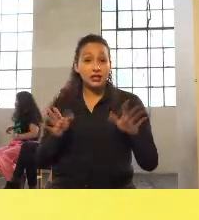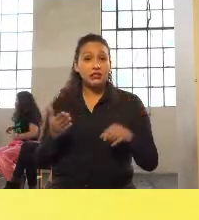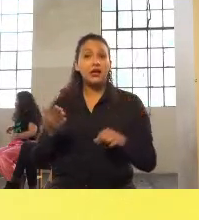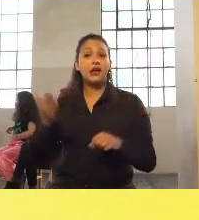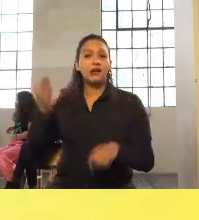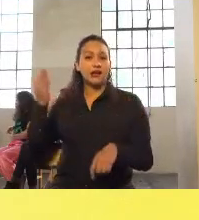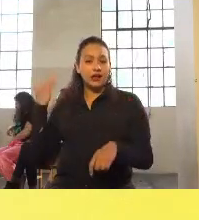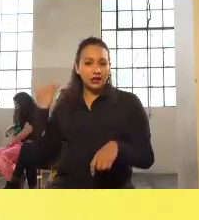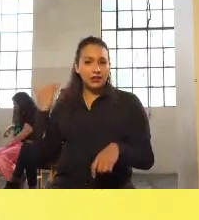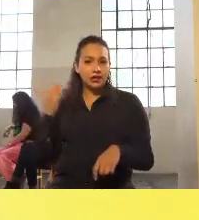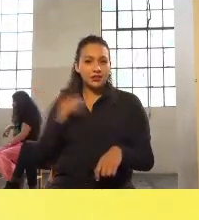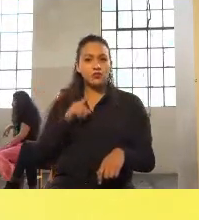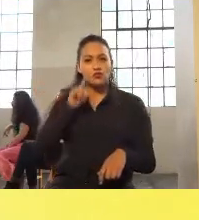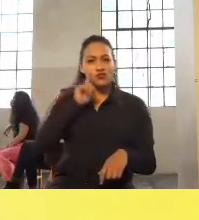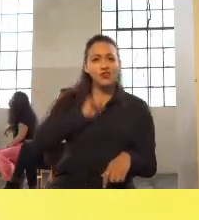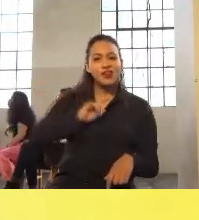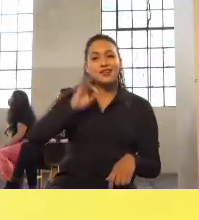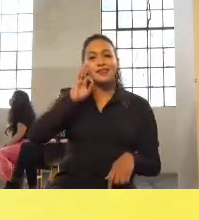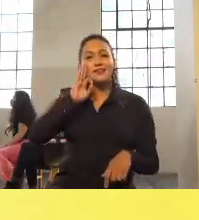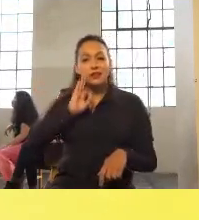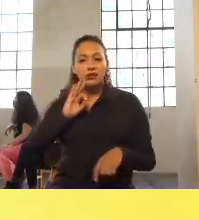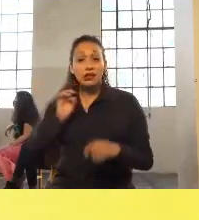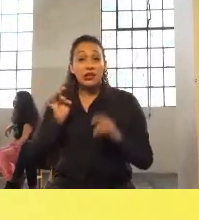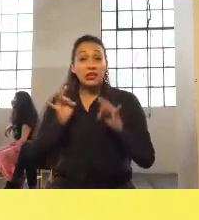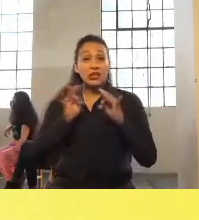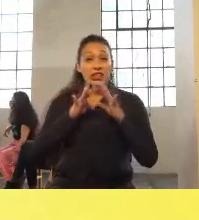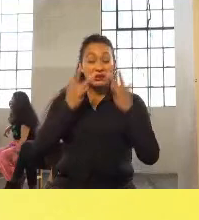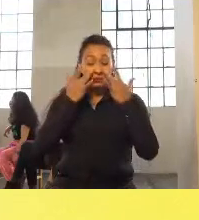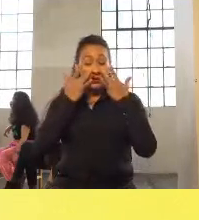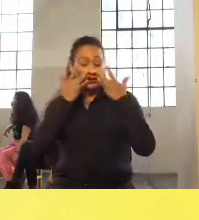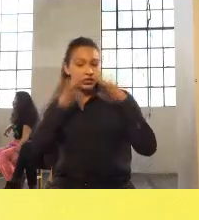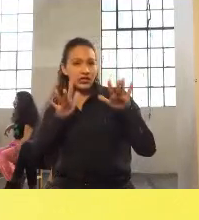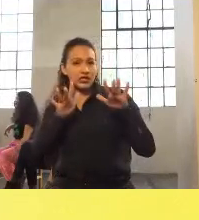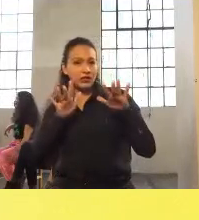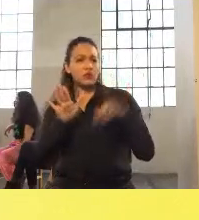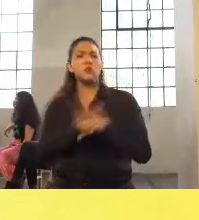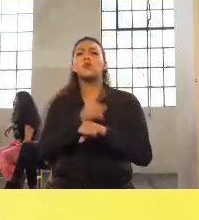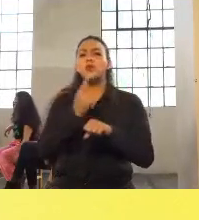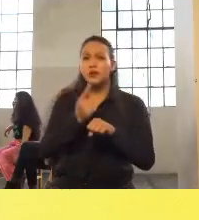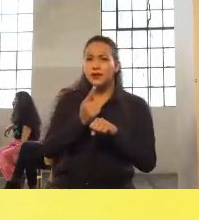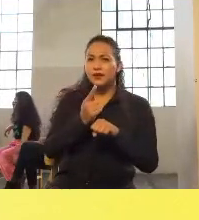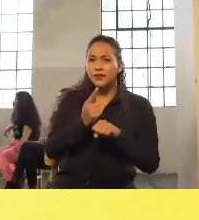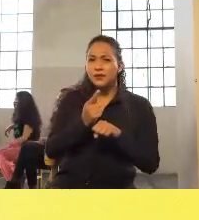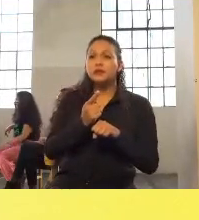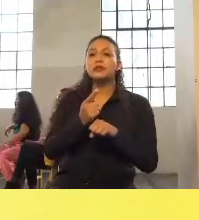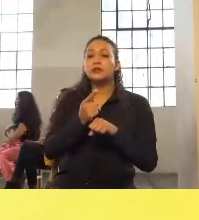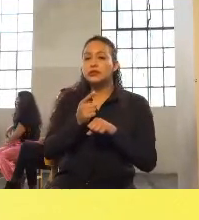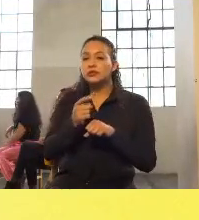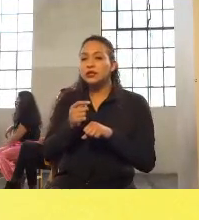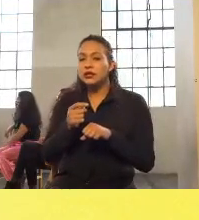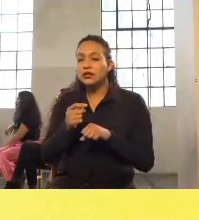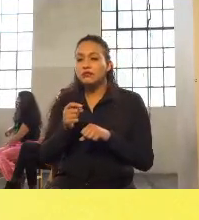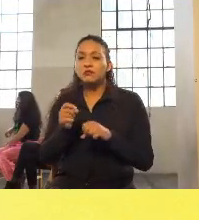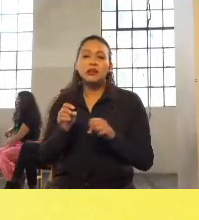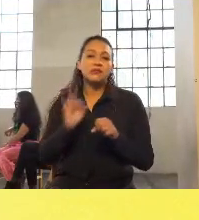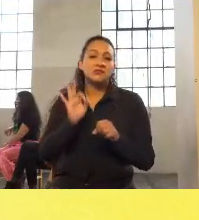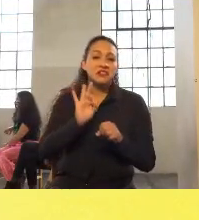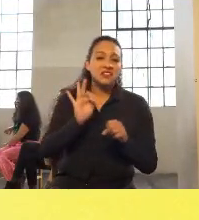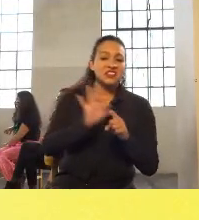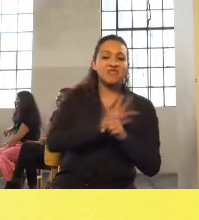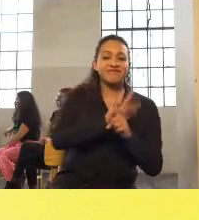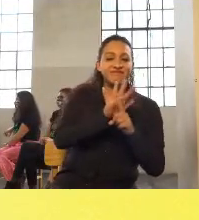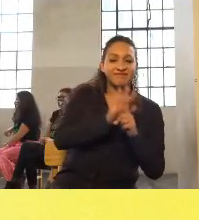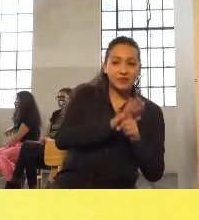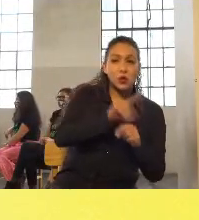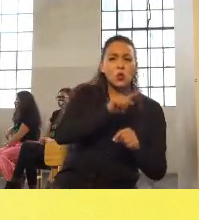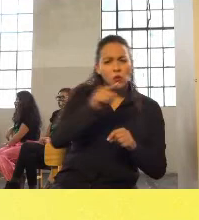movimientos feministas, pero por y debido a también la violencia que en estos mismos espacios se ha construido. Entonces también si alguien se